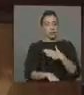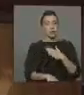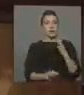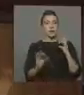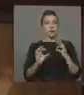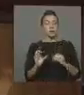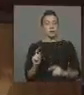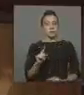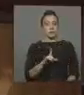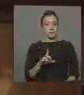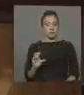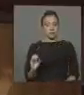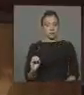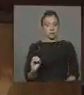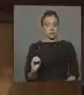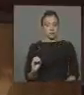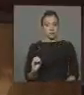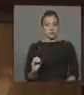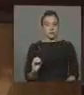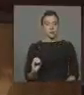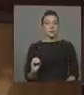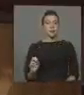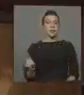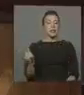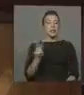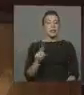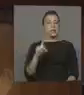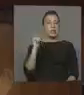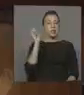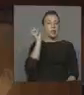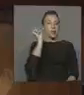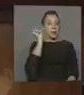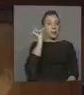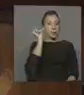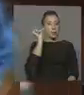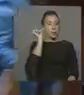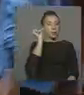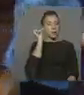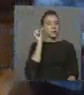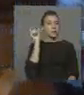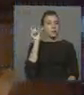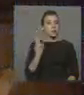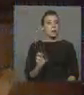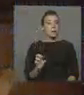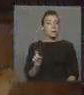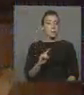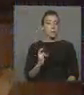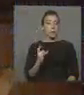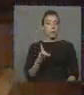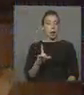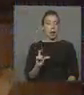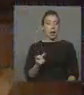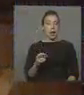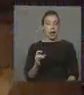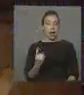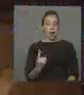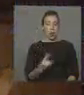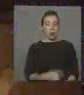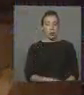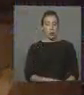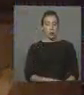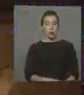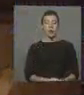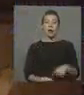doctora Carmen Castillo, del Servicio Nacional de la Mujer, doña Claudia Pascual Grau,